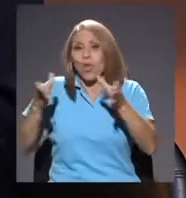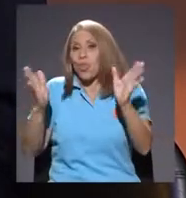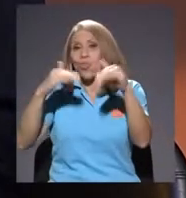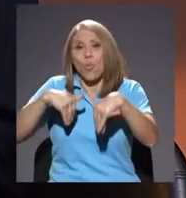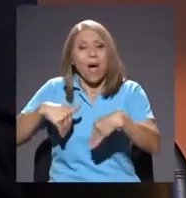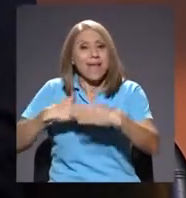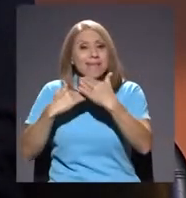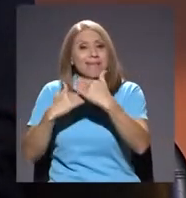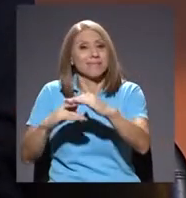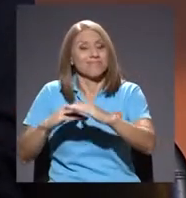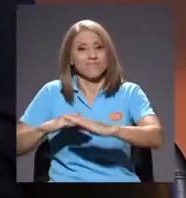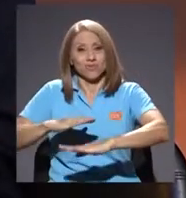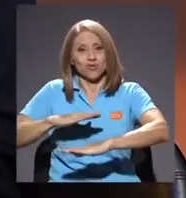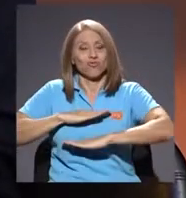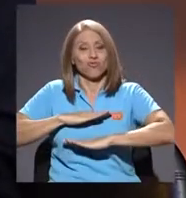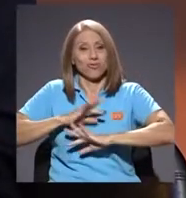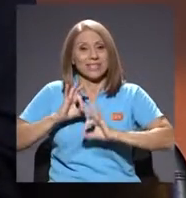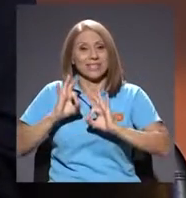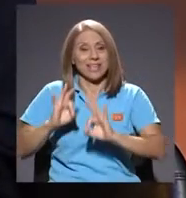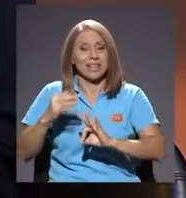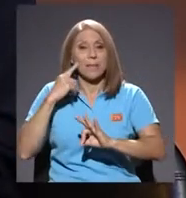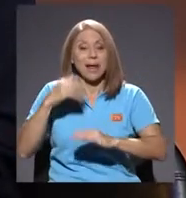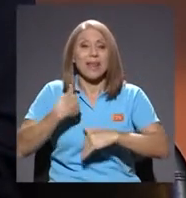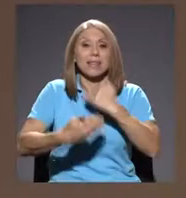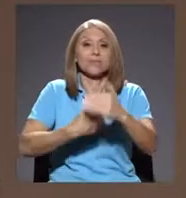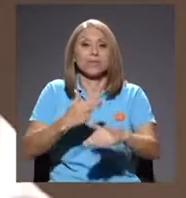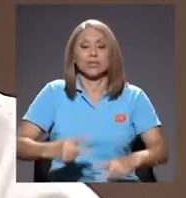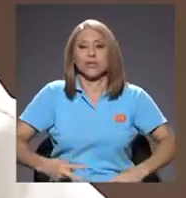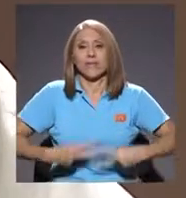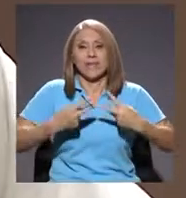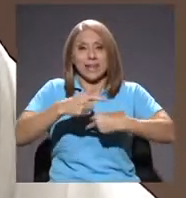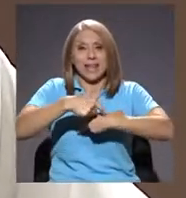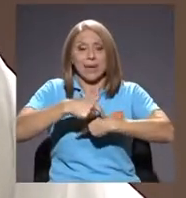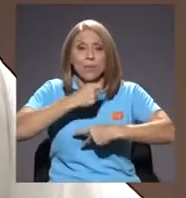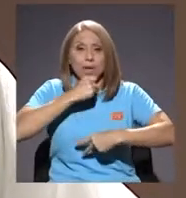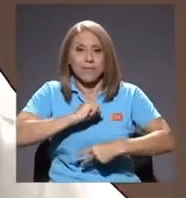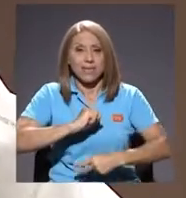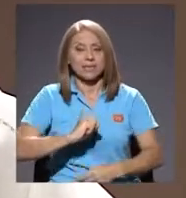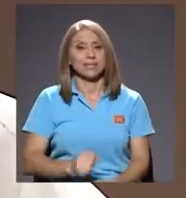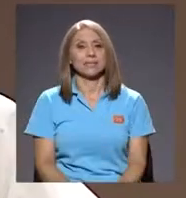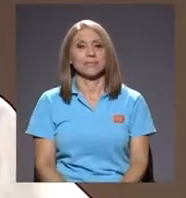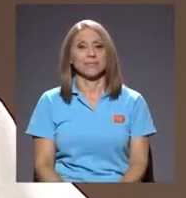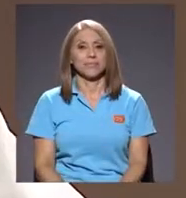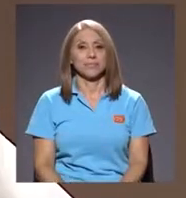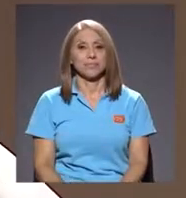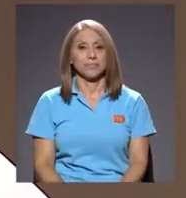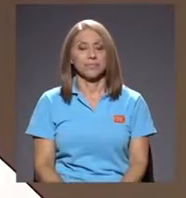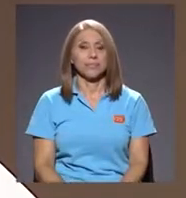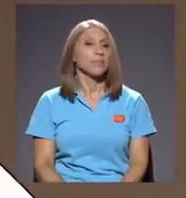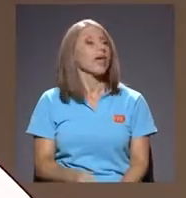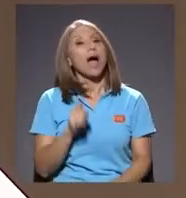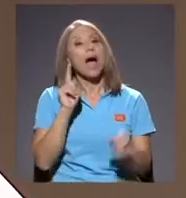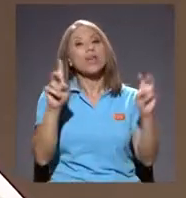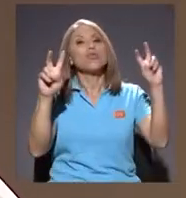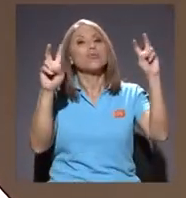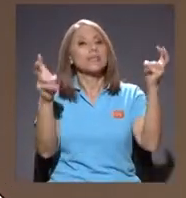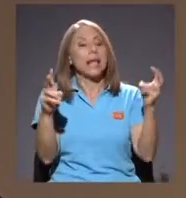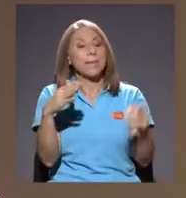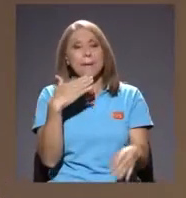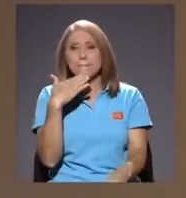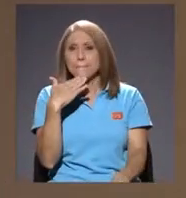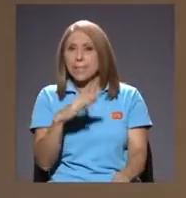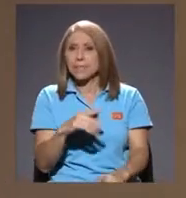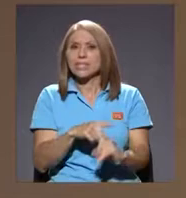en la época de vejez y hay un tema que es perverso pero que es real y mis